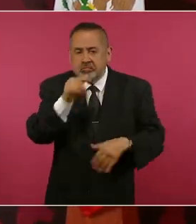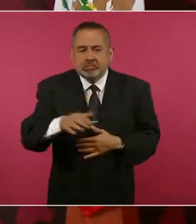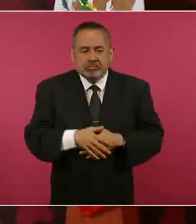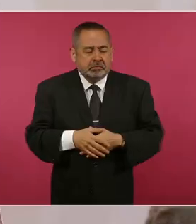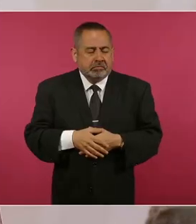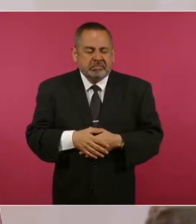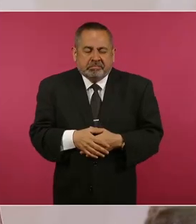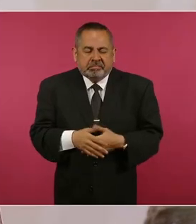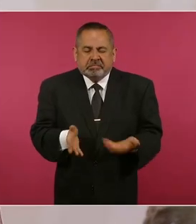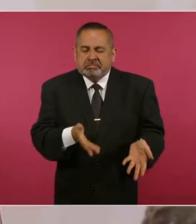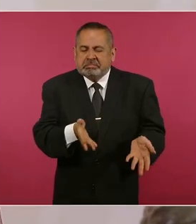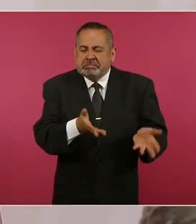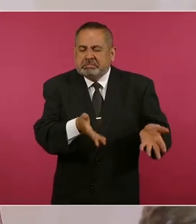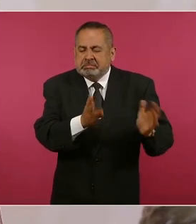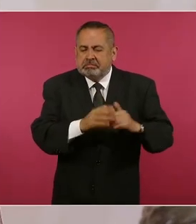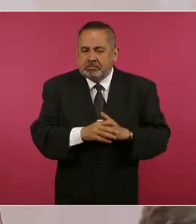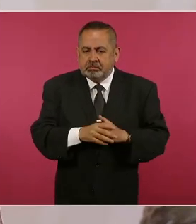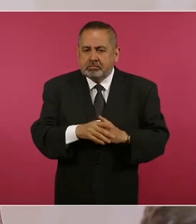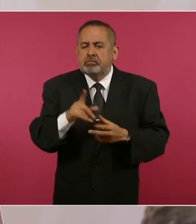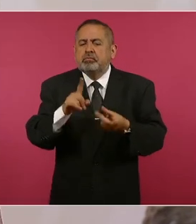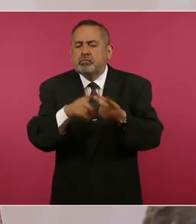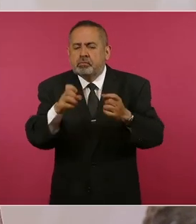nadie.